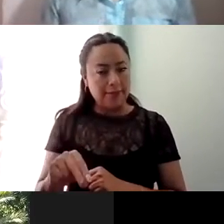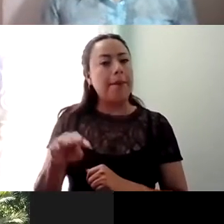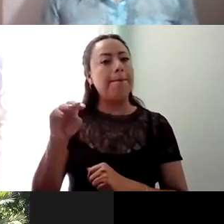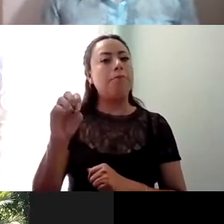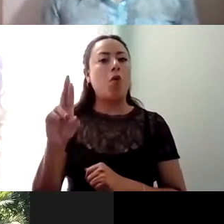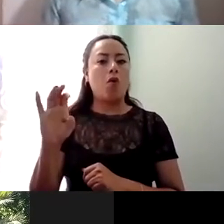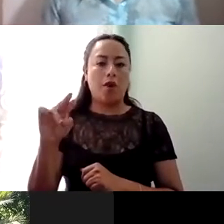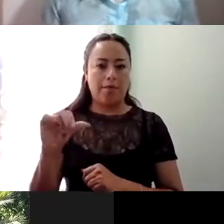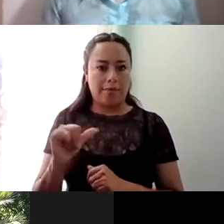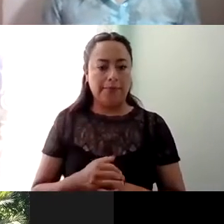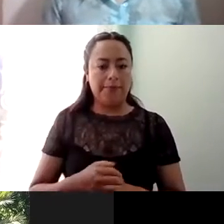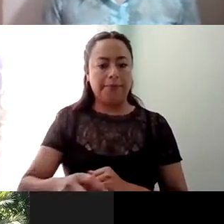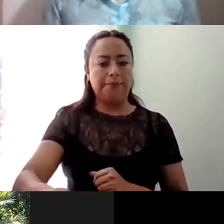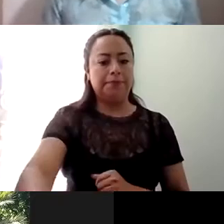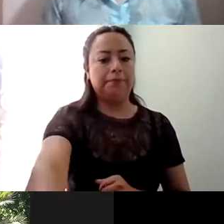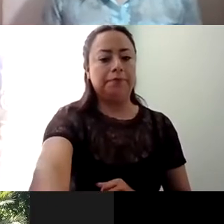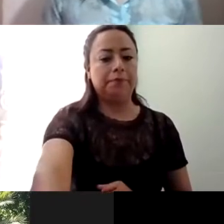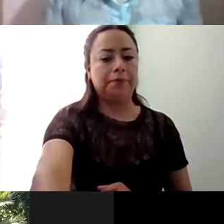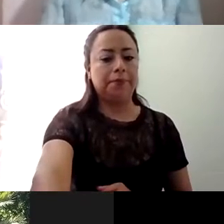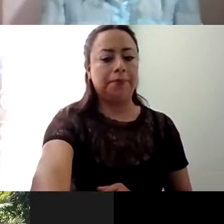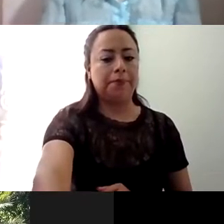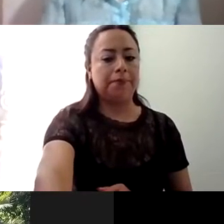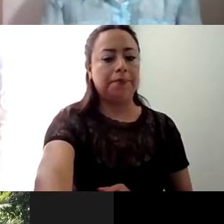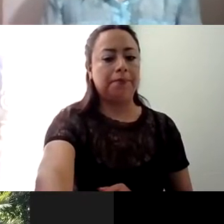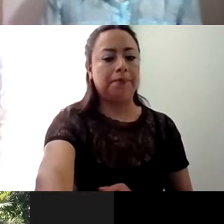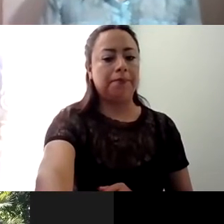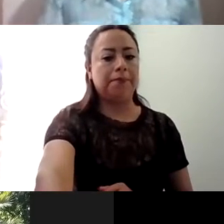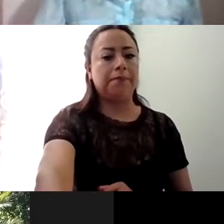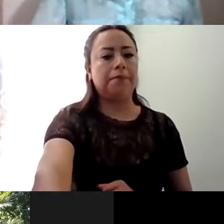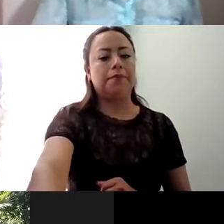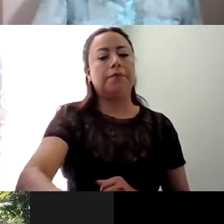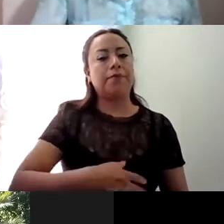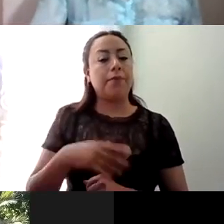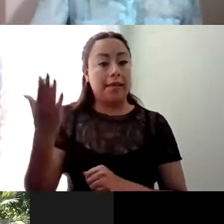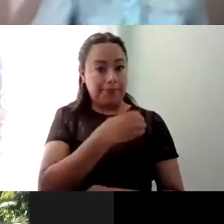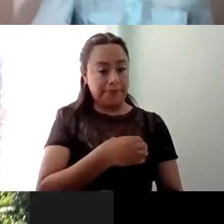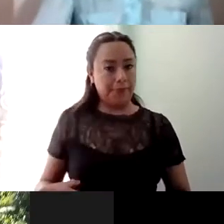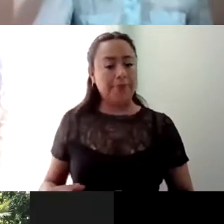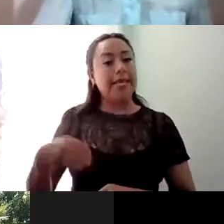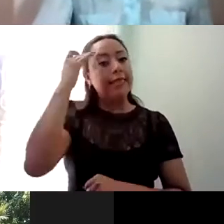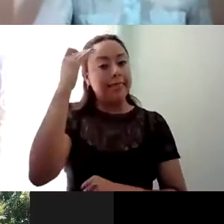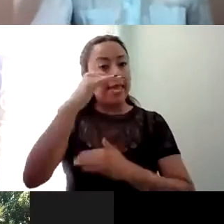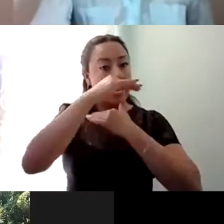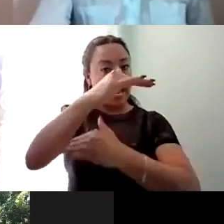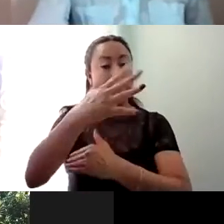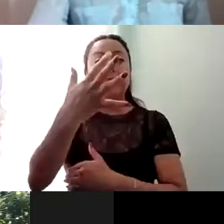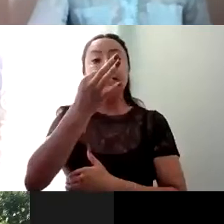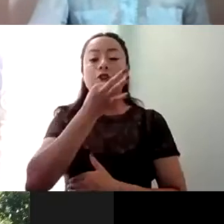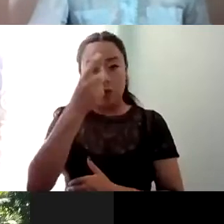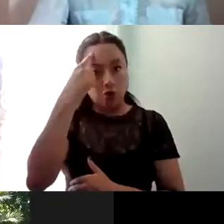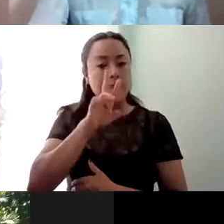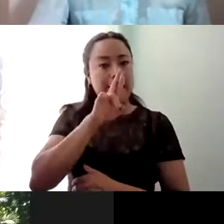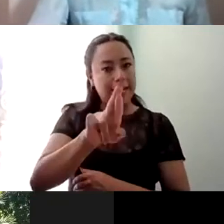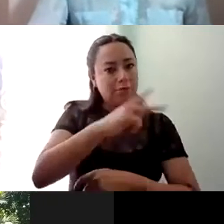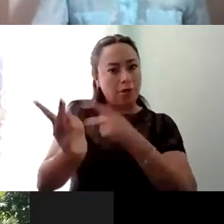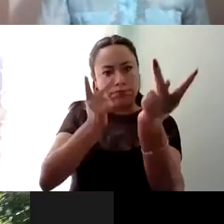Morena. Cuarto, la persona candidata tendrá hasta 5 minutos para responder los cuestionamientos que en su caso hayan realizado las y los